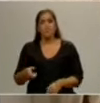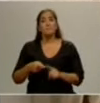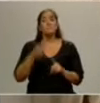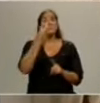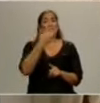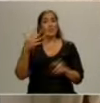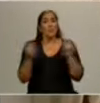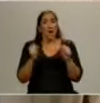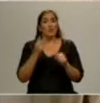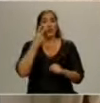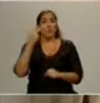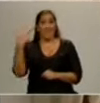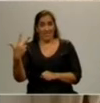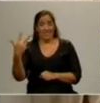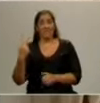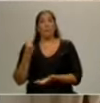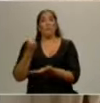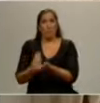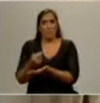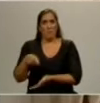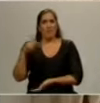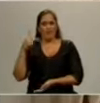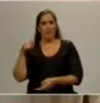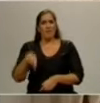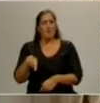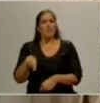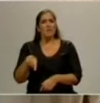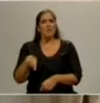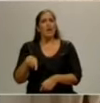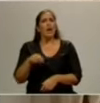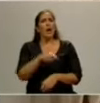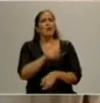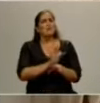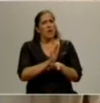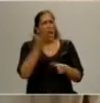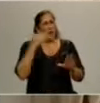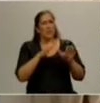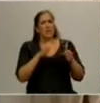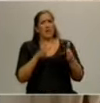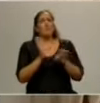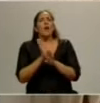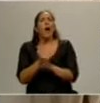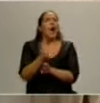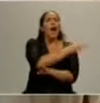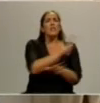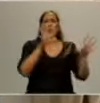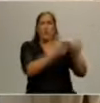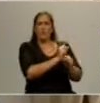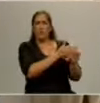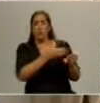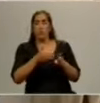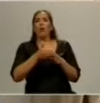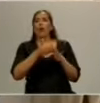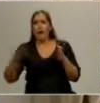2003, donde había una impunidad total, hemos ya celebrado más de 16 juicios de lesa